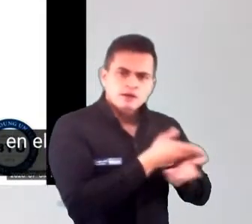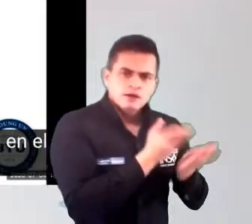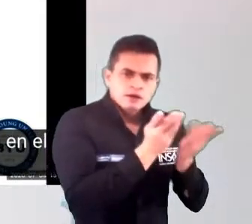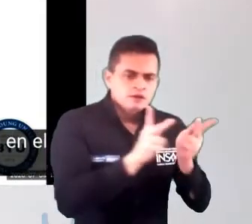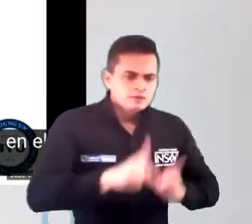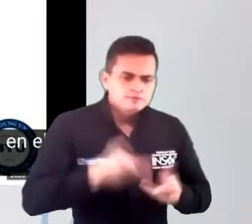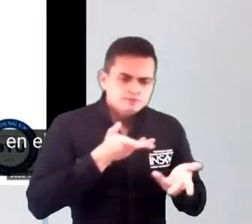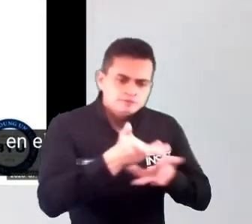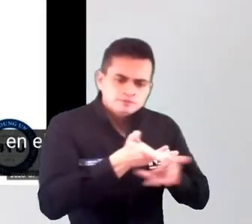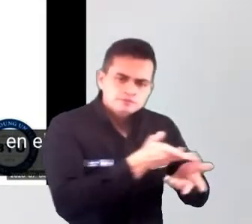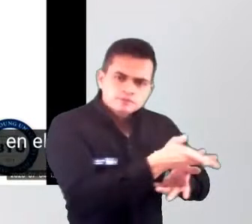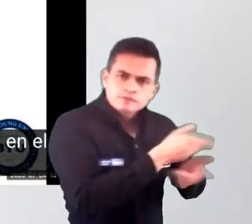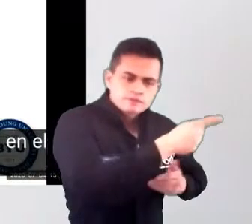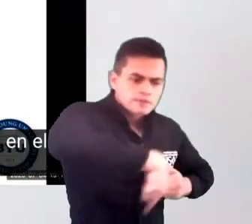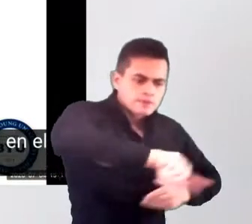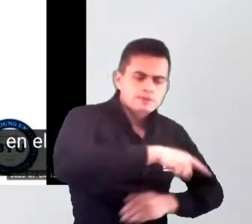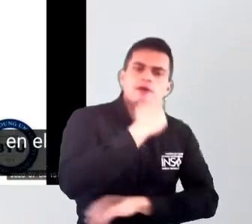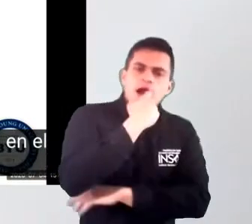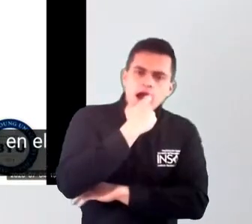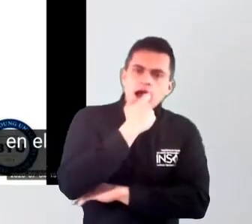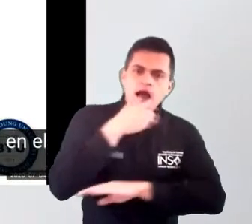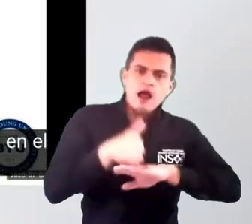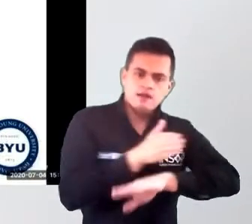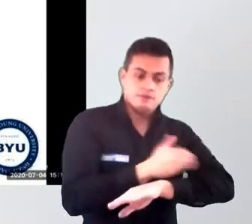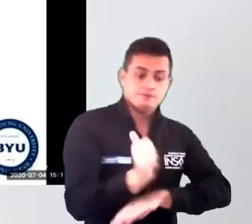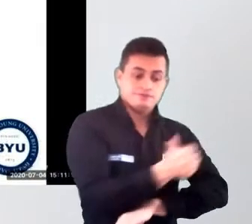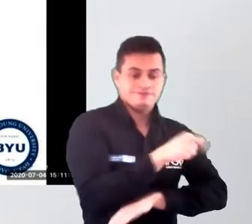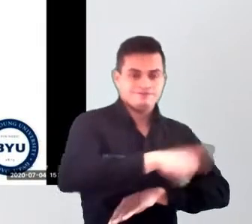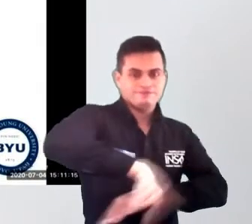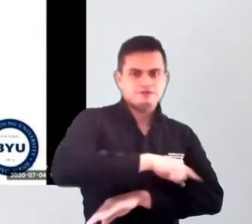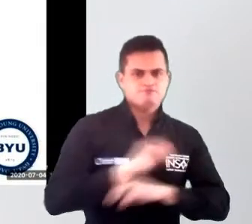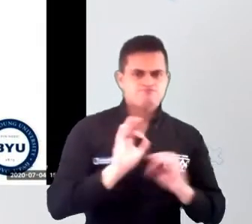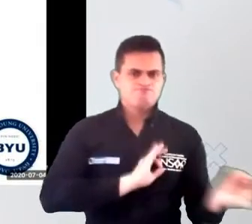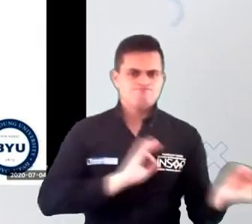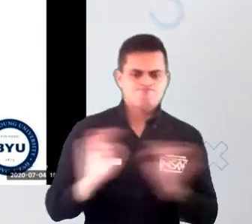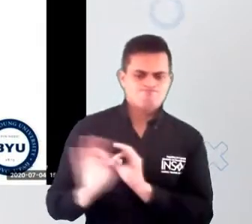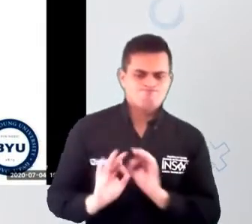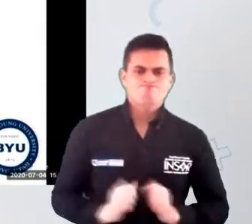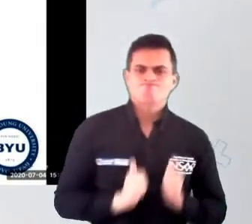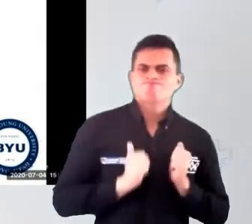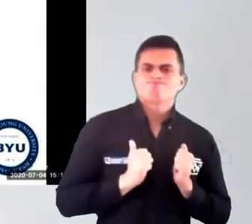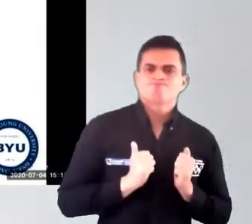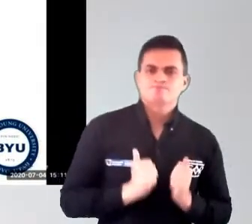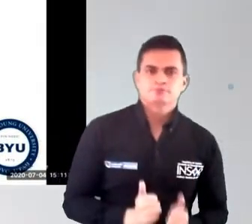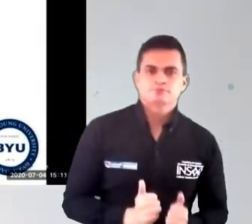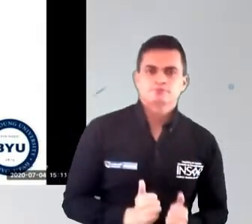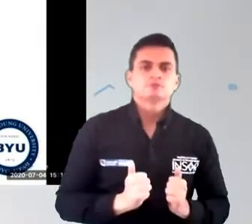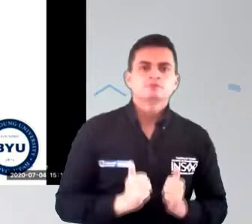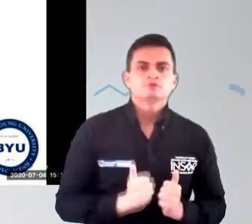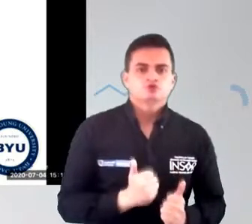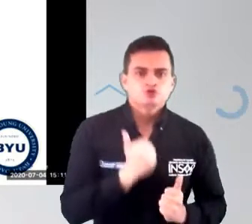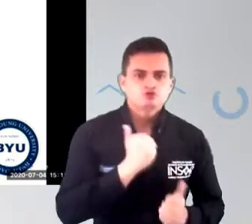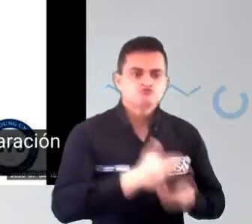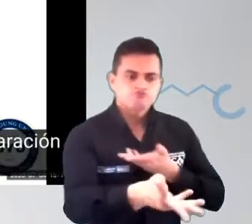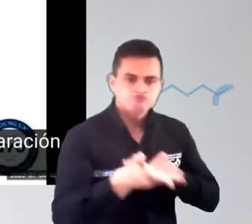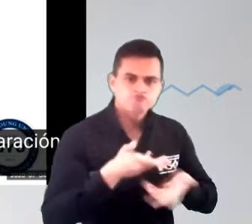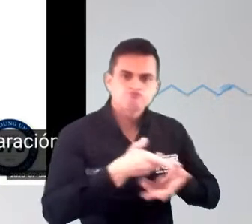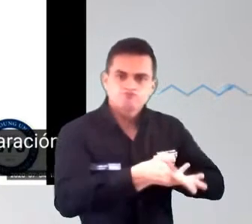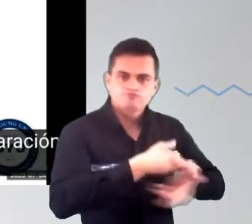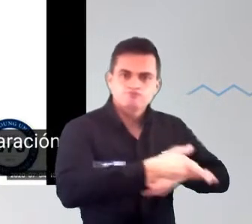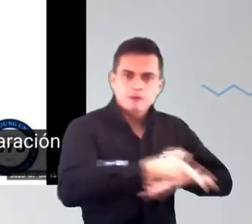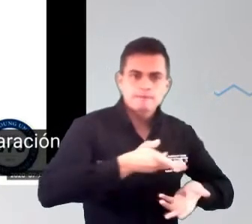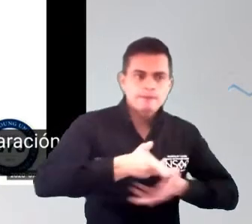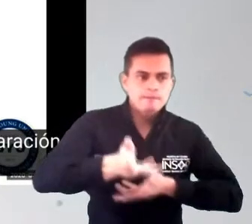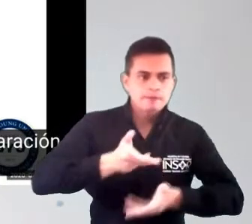estar preparados para proporcionar prácticas con comentarios y para aumentar la participación en el aula. Al pie del